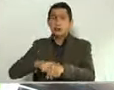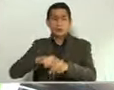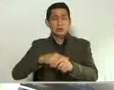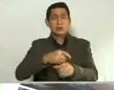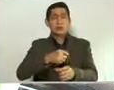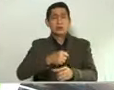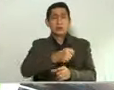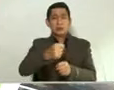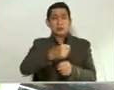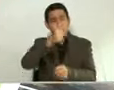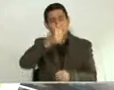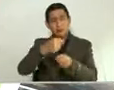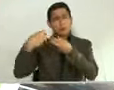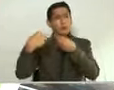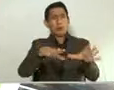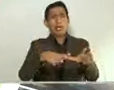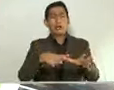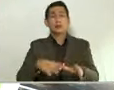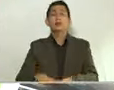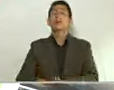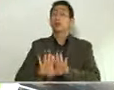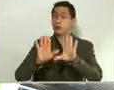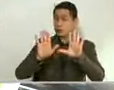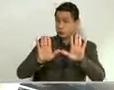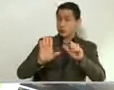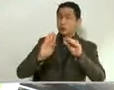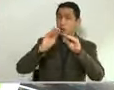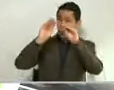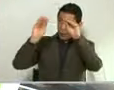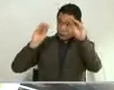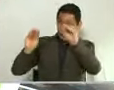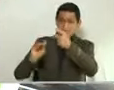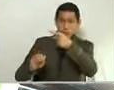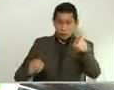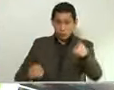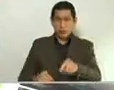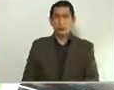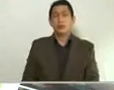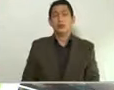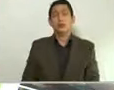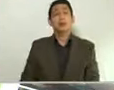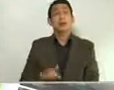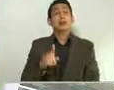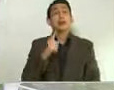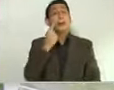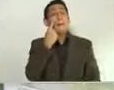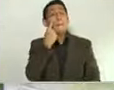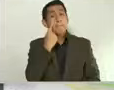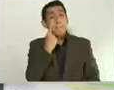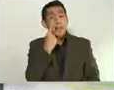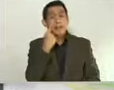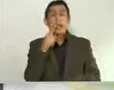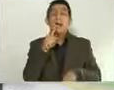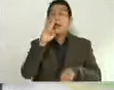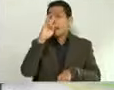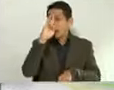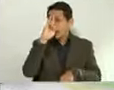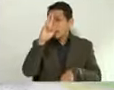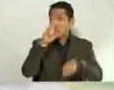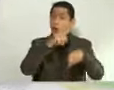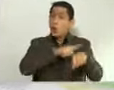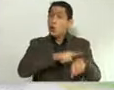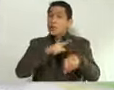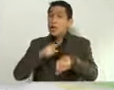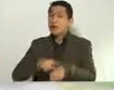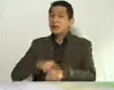cámaras adicionalmente? Y esto les comento a los vecinos que sacan la basura a destiempo. ¿Qué es lo que captamos?